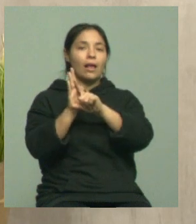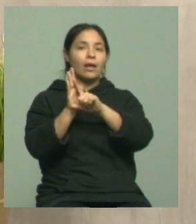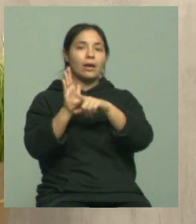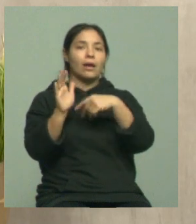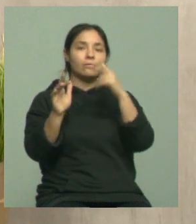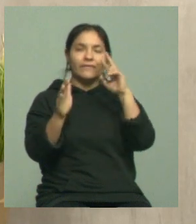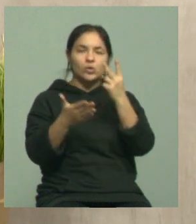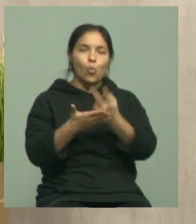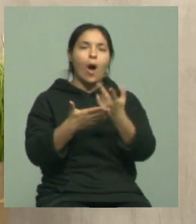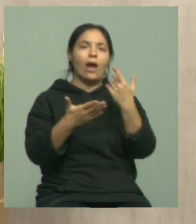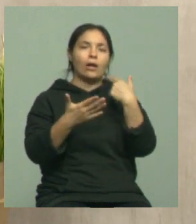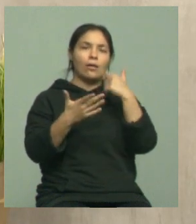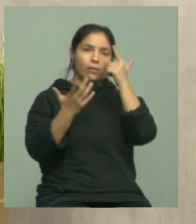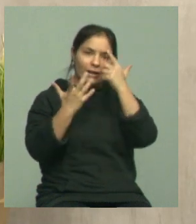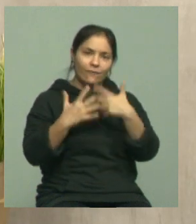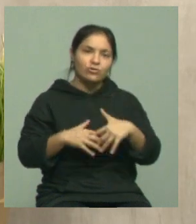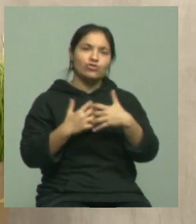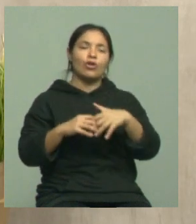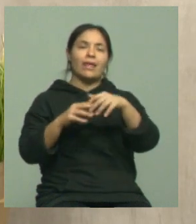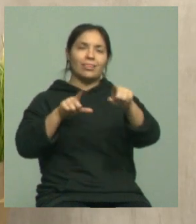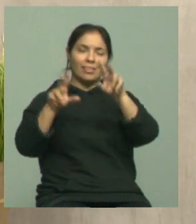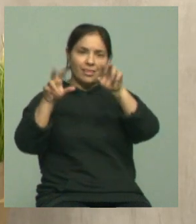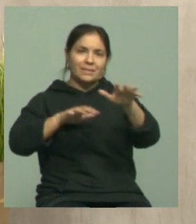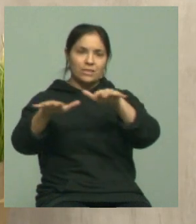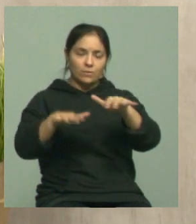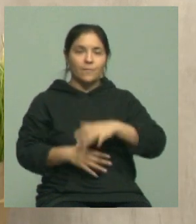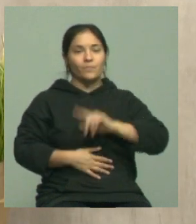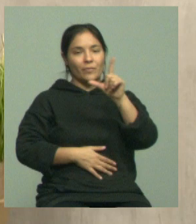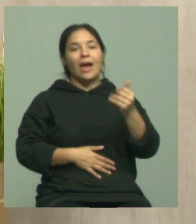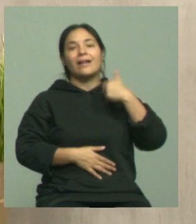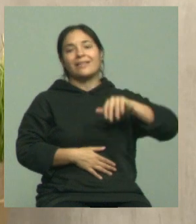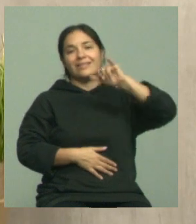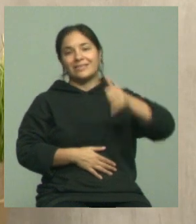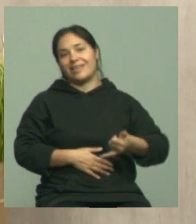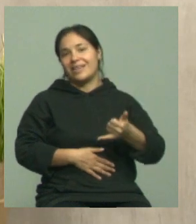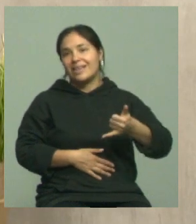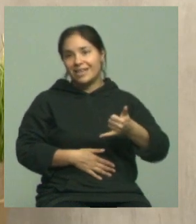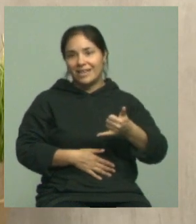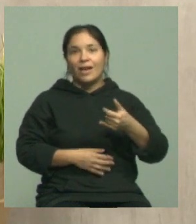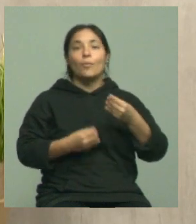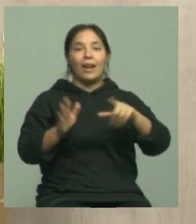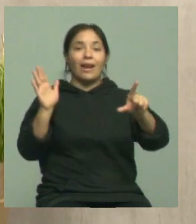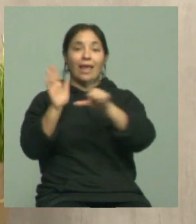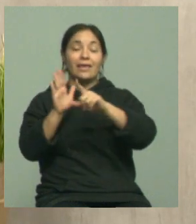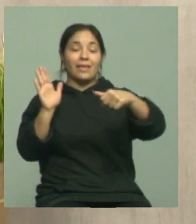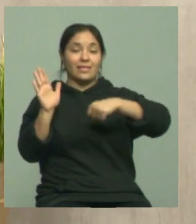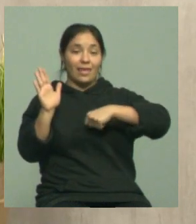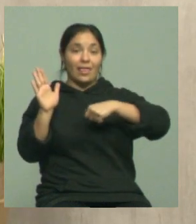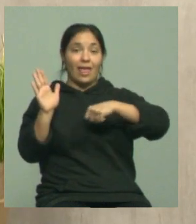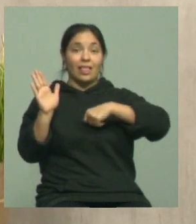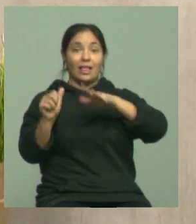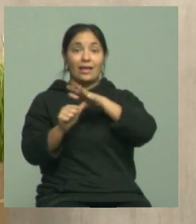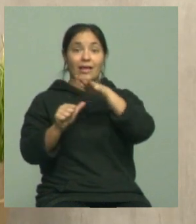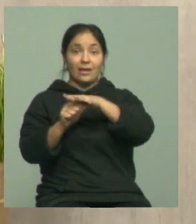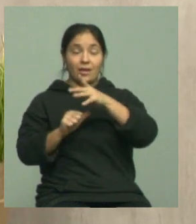sensibiliza sobre esta situación. Argentina sí tiene el agravante con la ley de identidad de género, creo que se incluyó un agravante en el